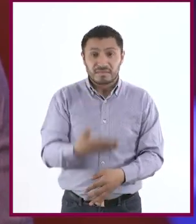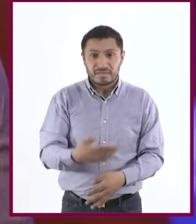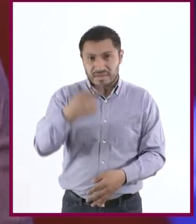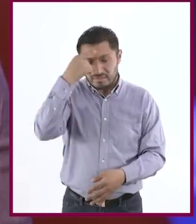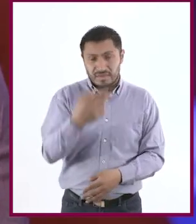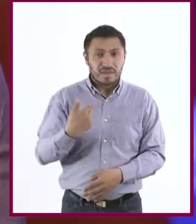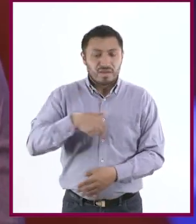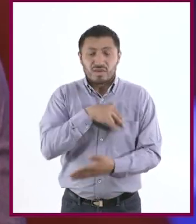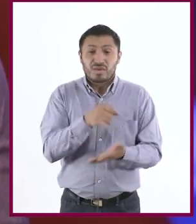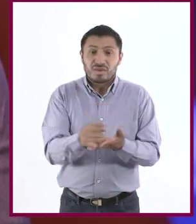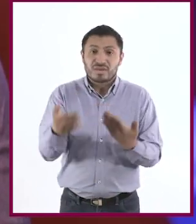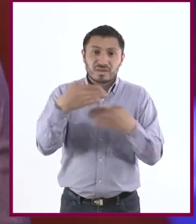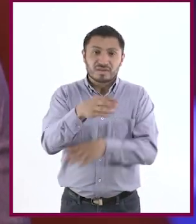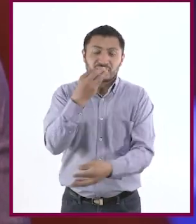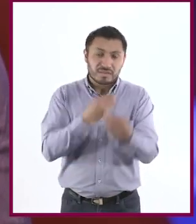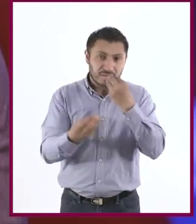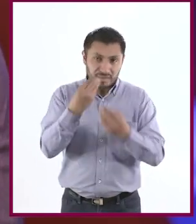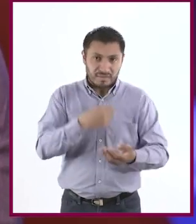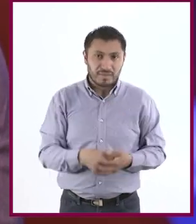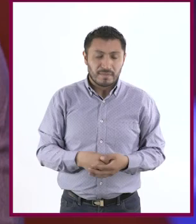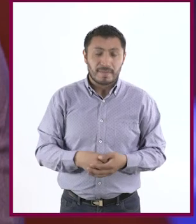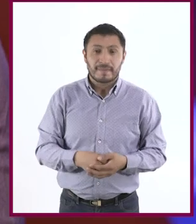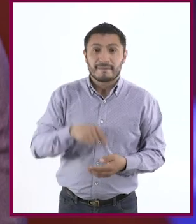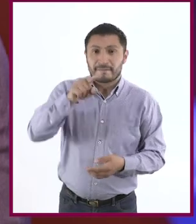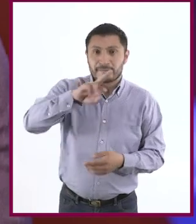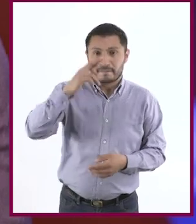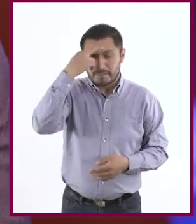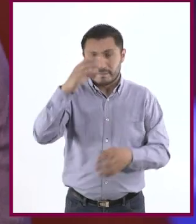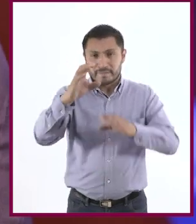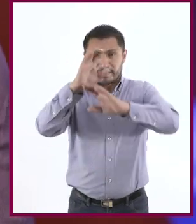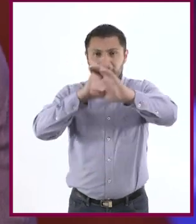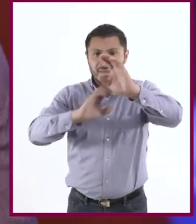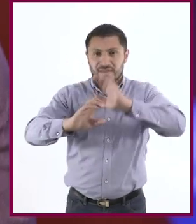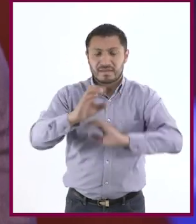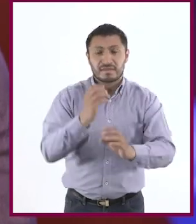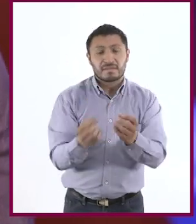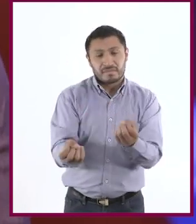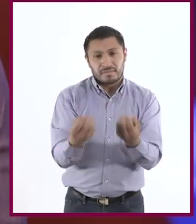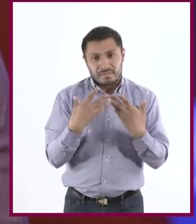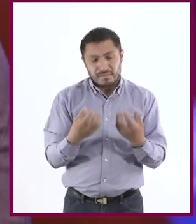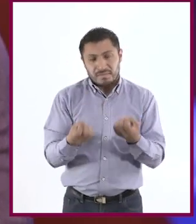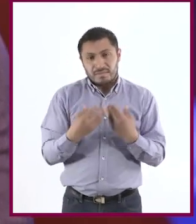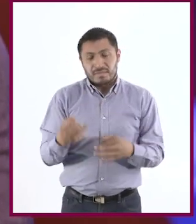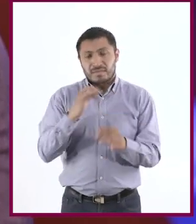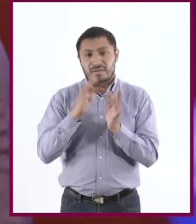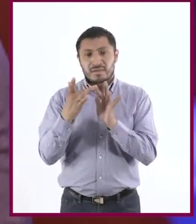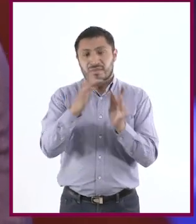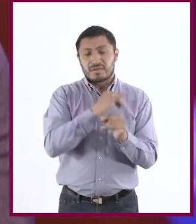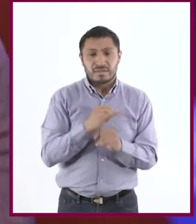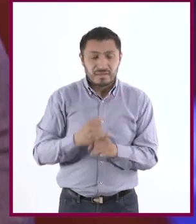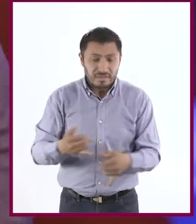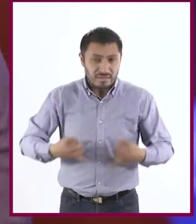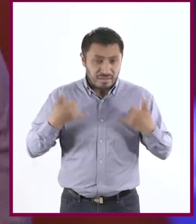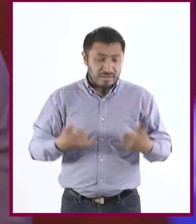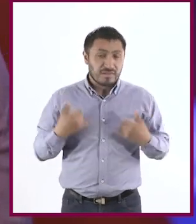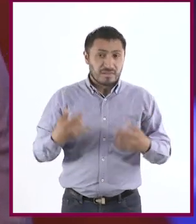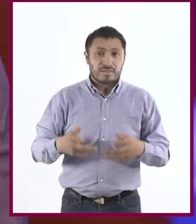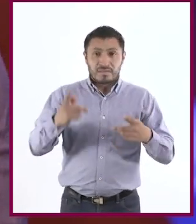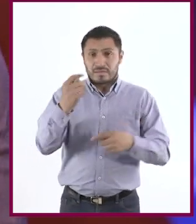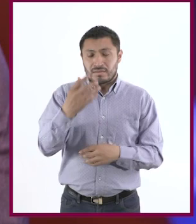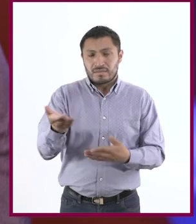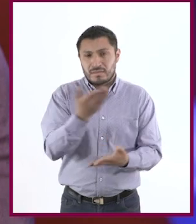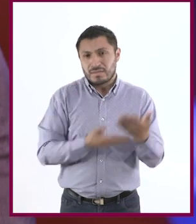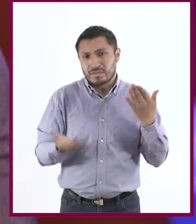consideremos mejores sobre nuestra alimentación. No olvides enviarnos tus comentarios y opiniones a nuestras redes de Jóvenes en TV. Comparte con nosotros